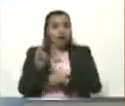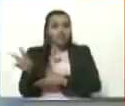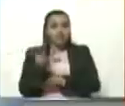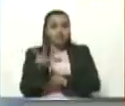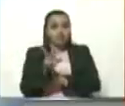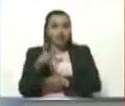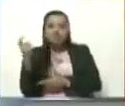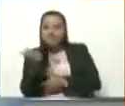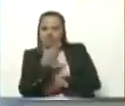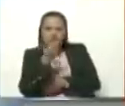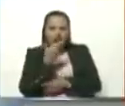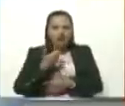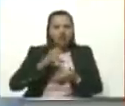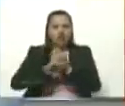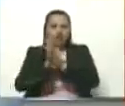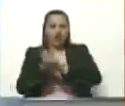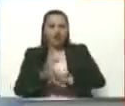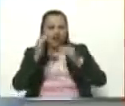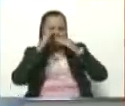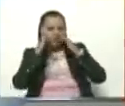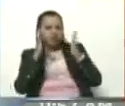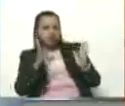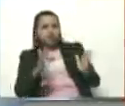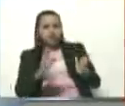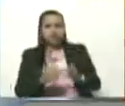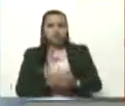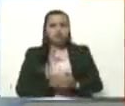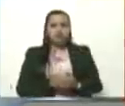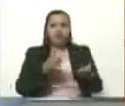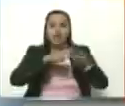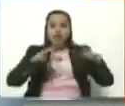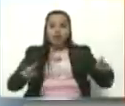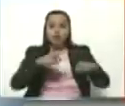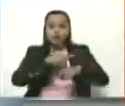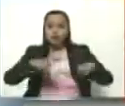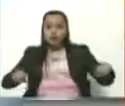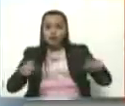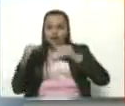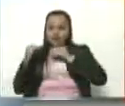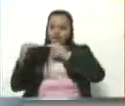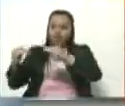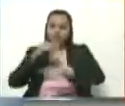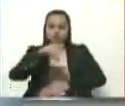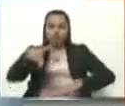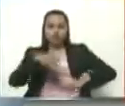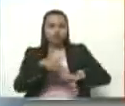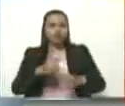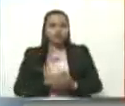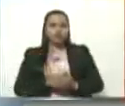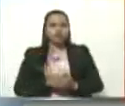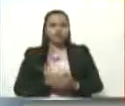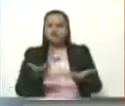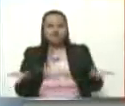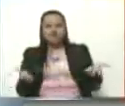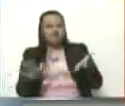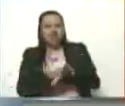desviar la atención de la paz pública de la estabilidad nacional para